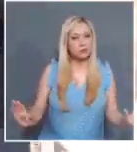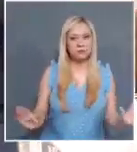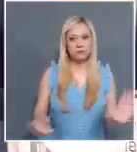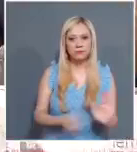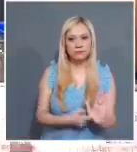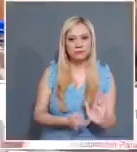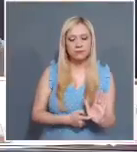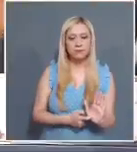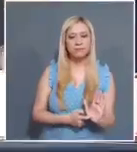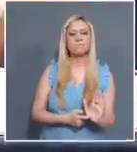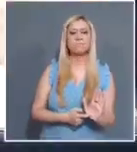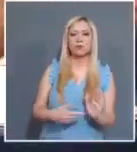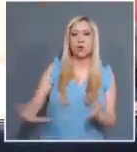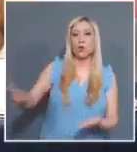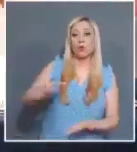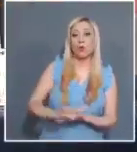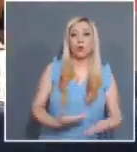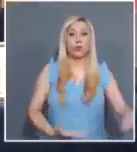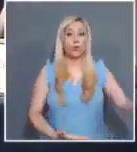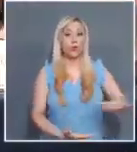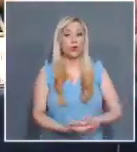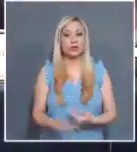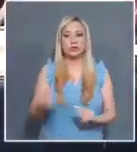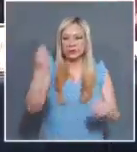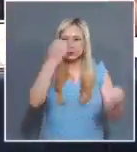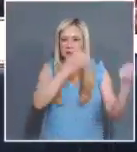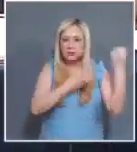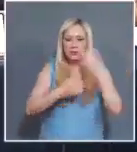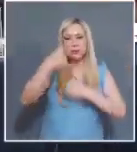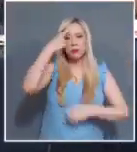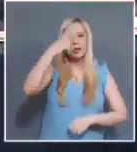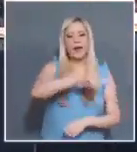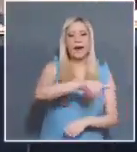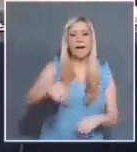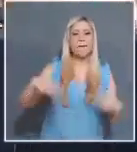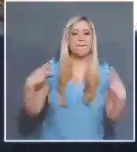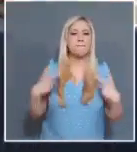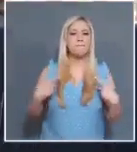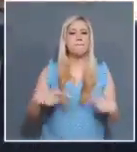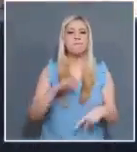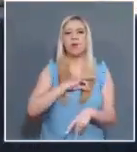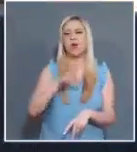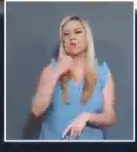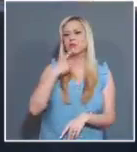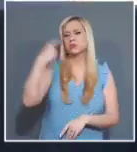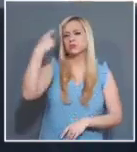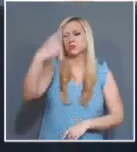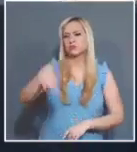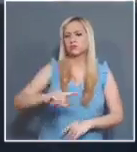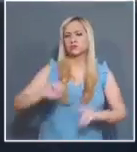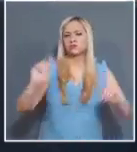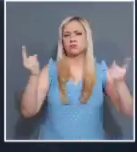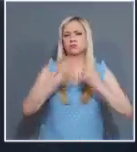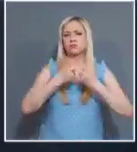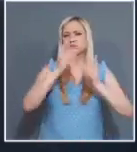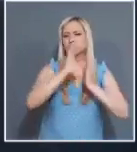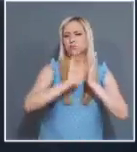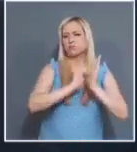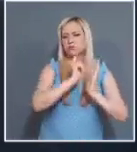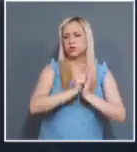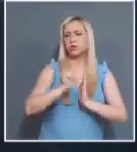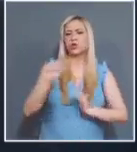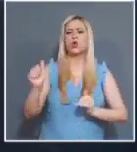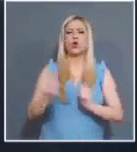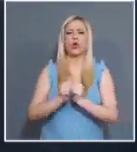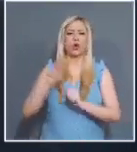propuestas que buscarían abrir la posibilidad a la ciudadanía para presentar acciones de inconstitucionalidad mediante organizaciones civiles y que